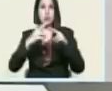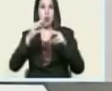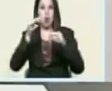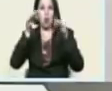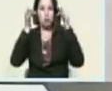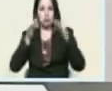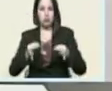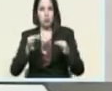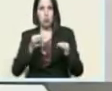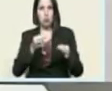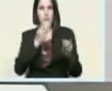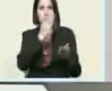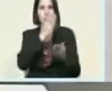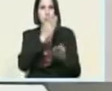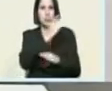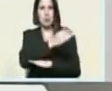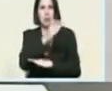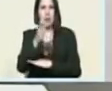justo lugar